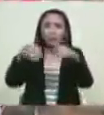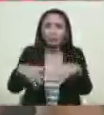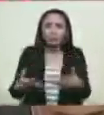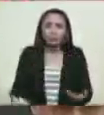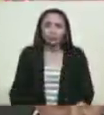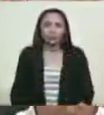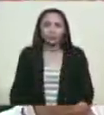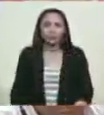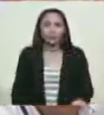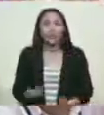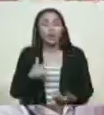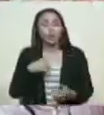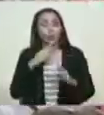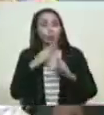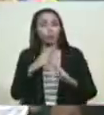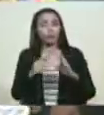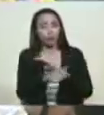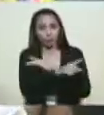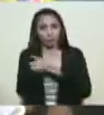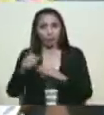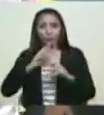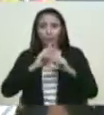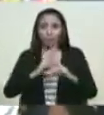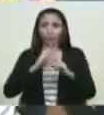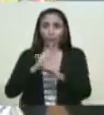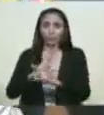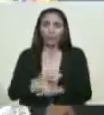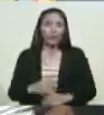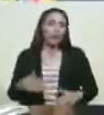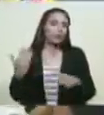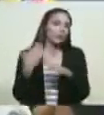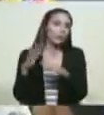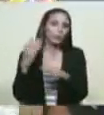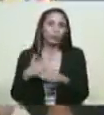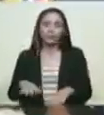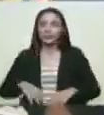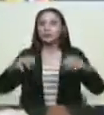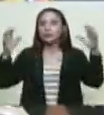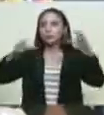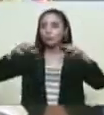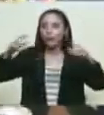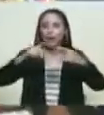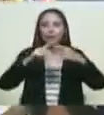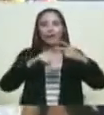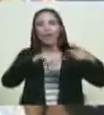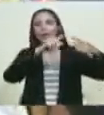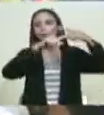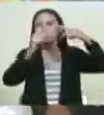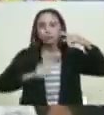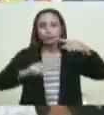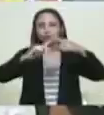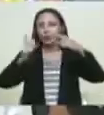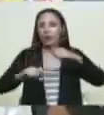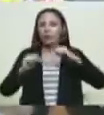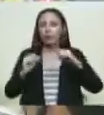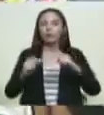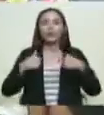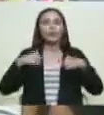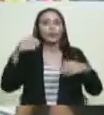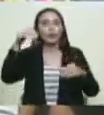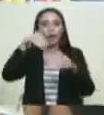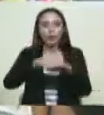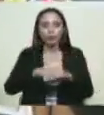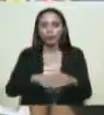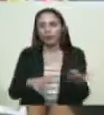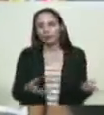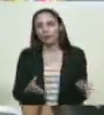Y yo le respondo, llueva, truene o relampaguee, el domingo 20 de